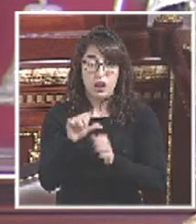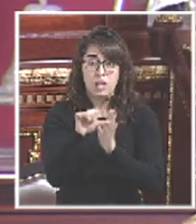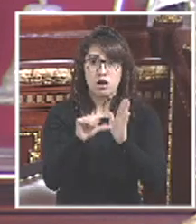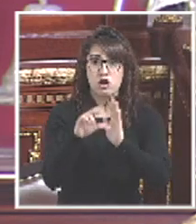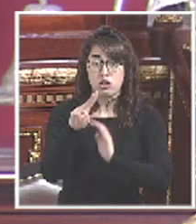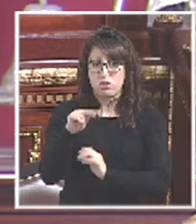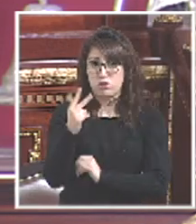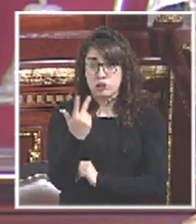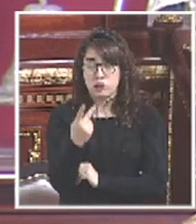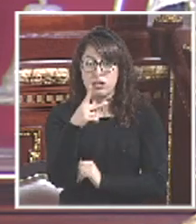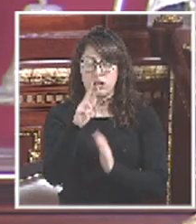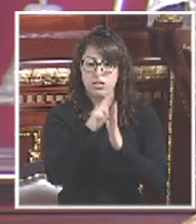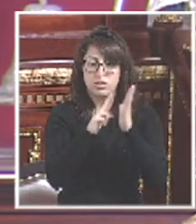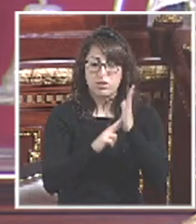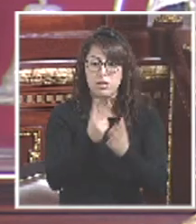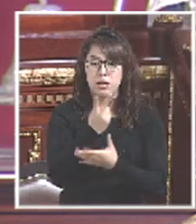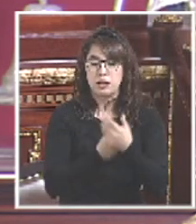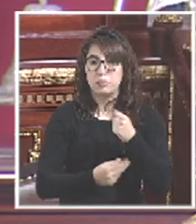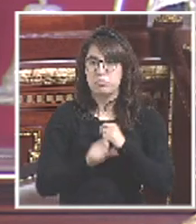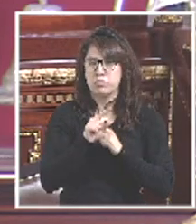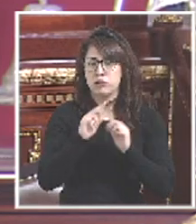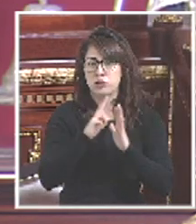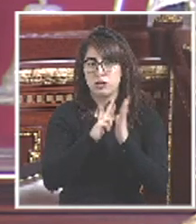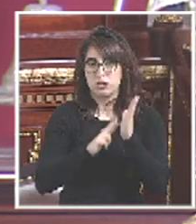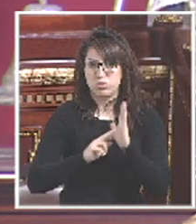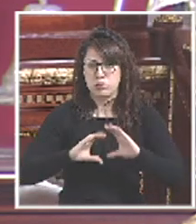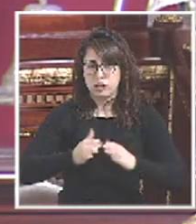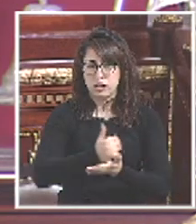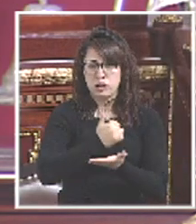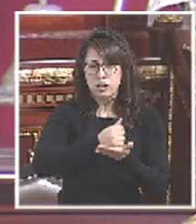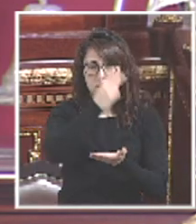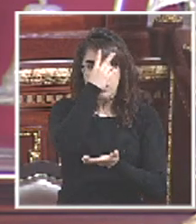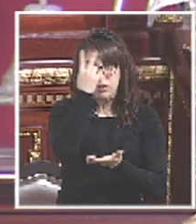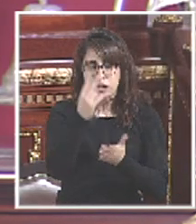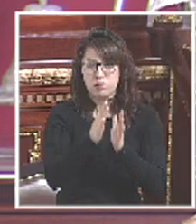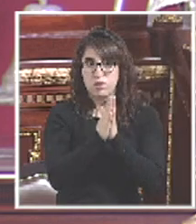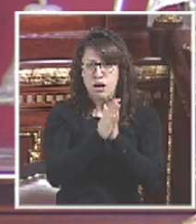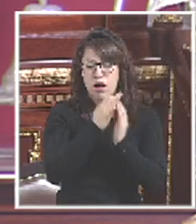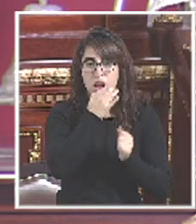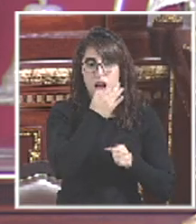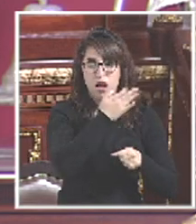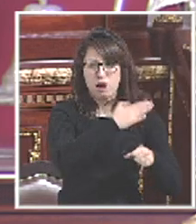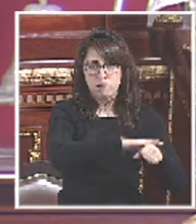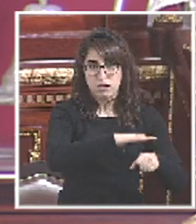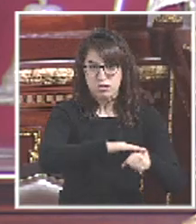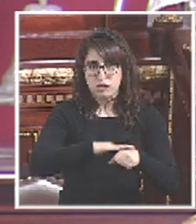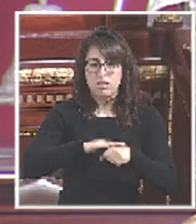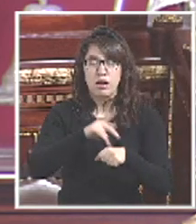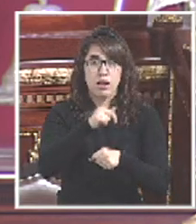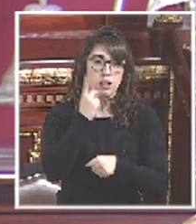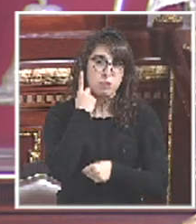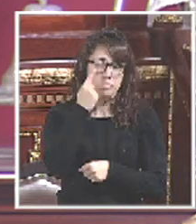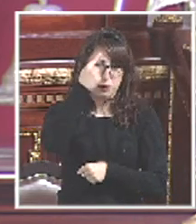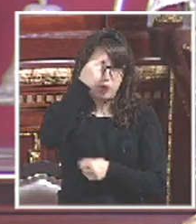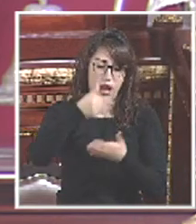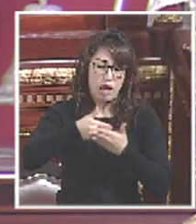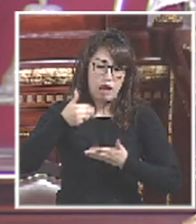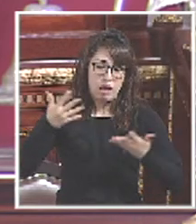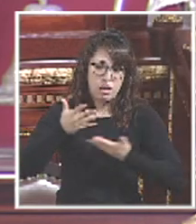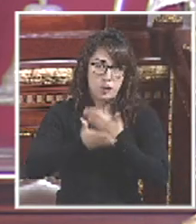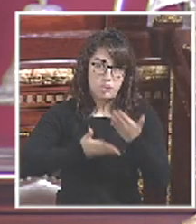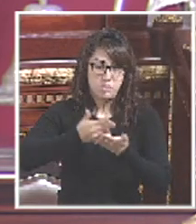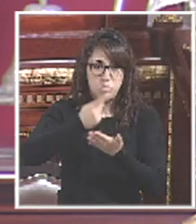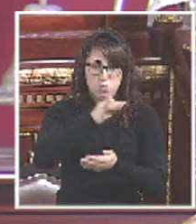88 del reglamento ambos del Congreso de la Ciudad de México, remítase al diputado proponente para los efectos a que haya lugar.